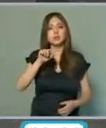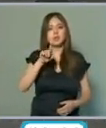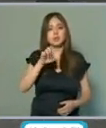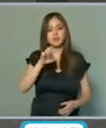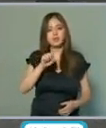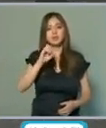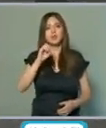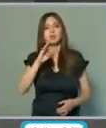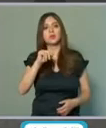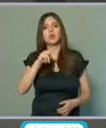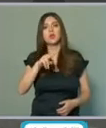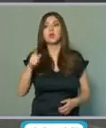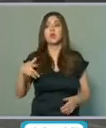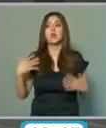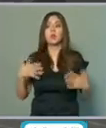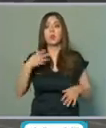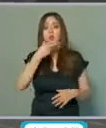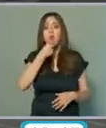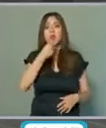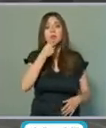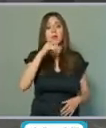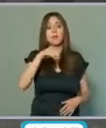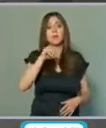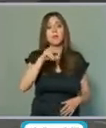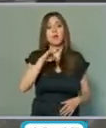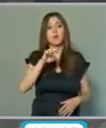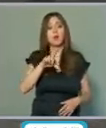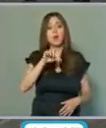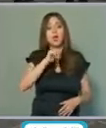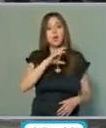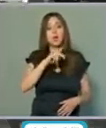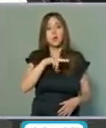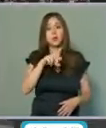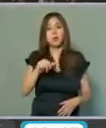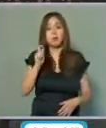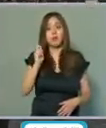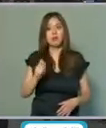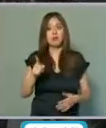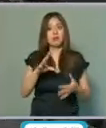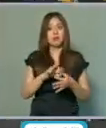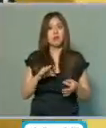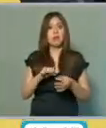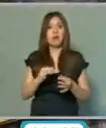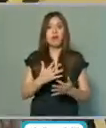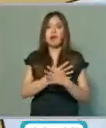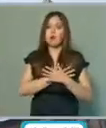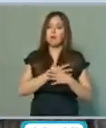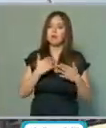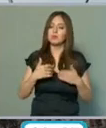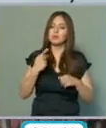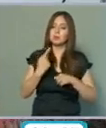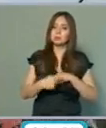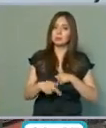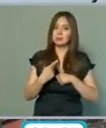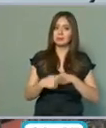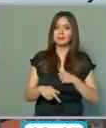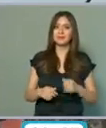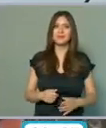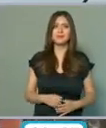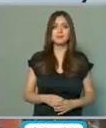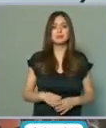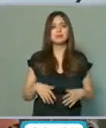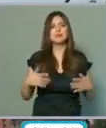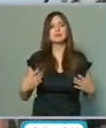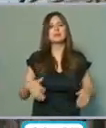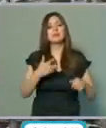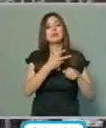gran Manuel Acuña. ¿Cómo la veis, tío Alberto? Eso de los amores es peligroso. Ay, tío Alberto, si